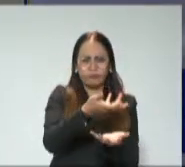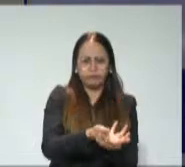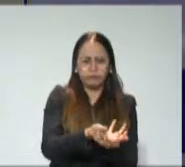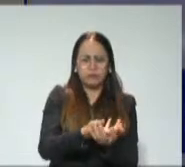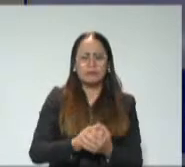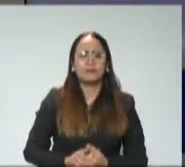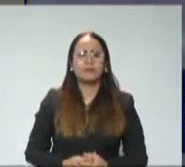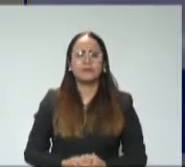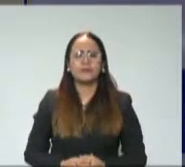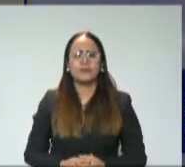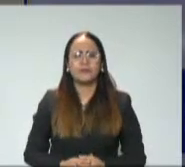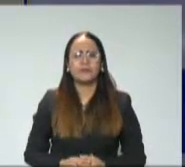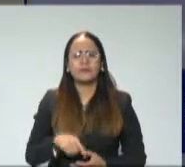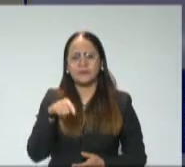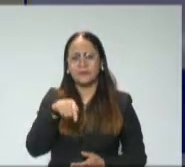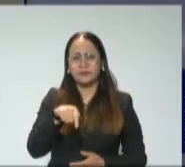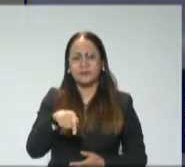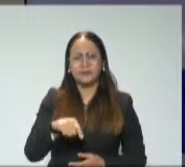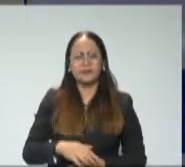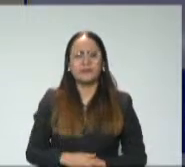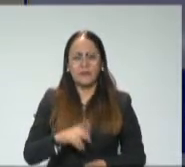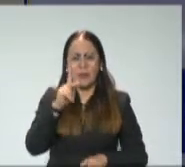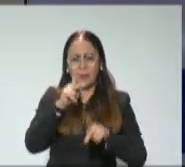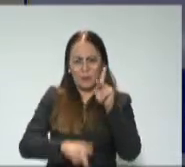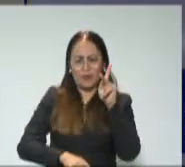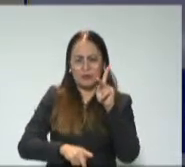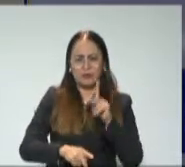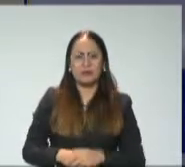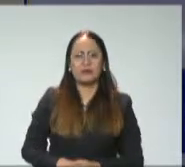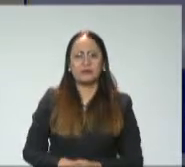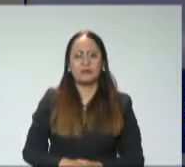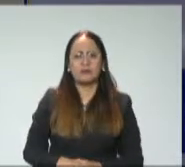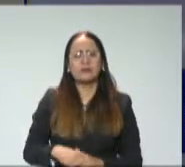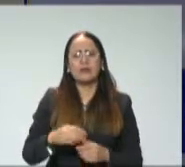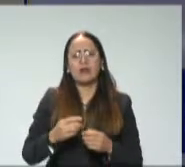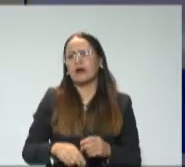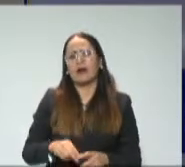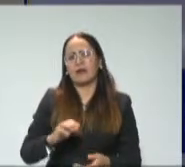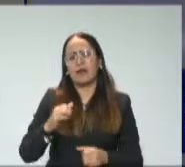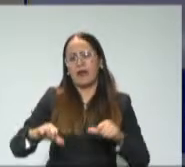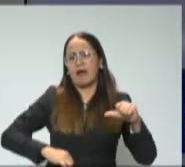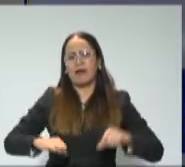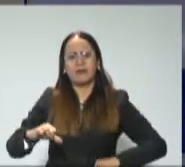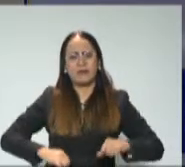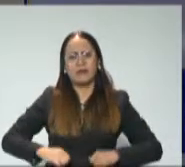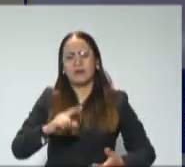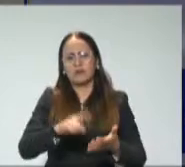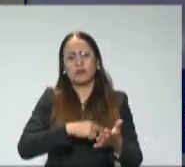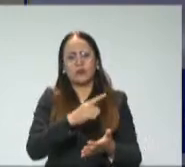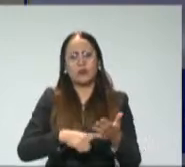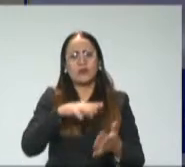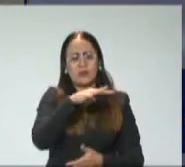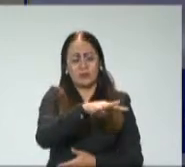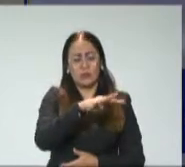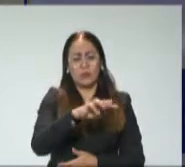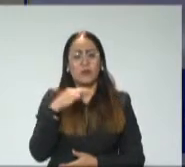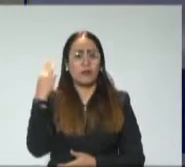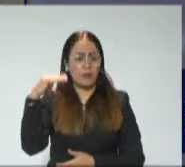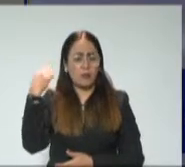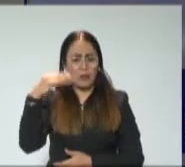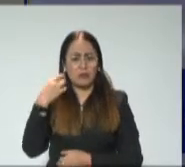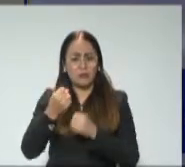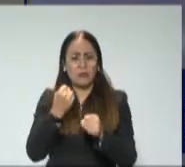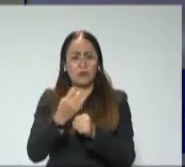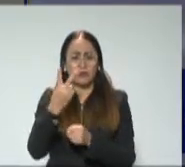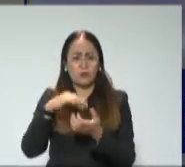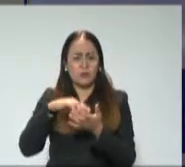de legislativo que siguió a la suspensión de nuestras actividades desde el 19 de marzo de este